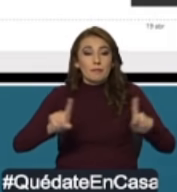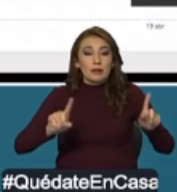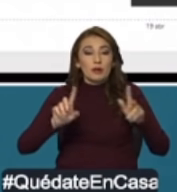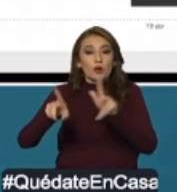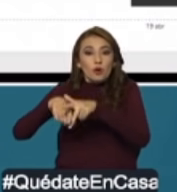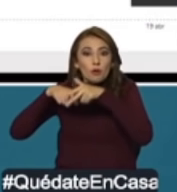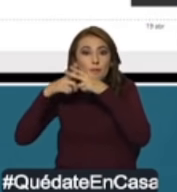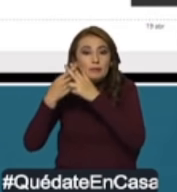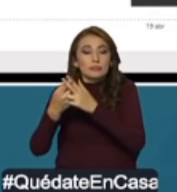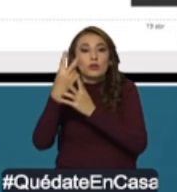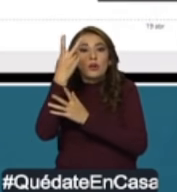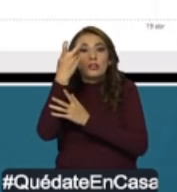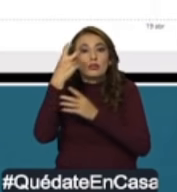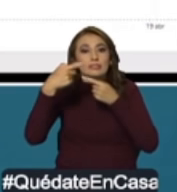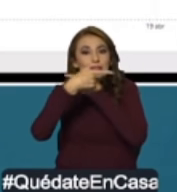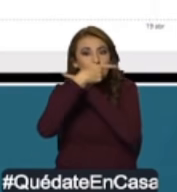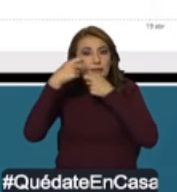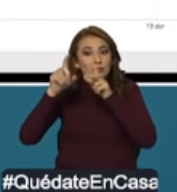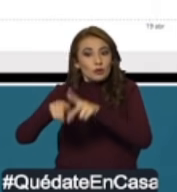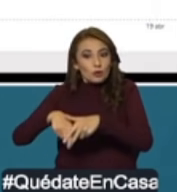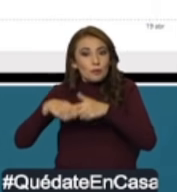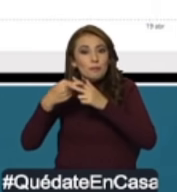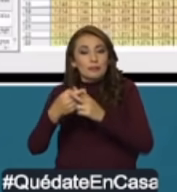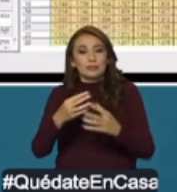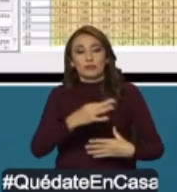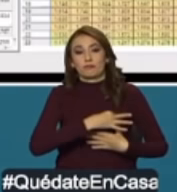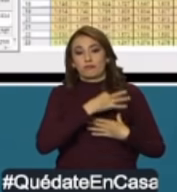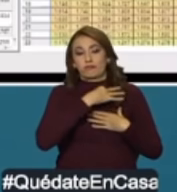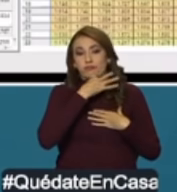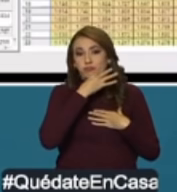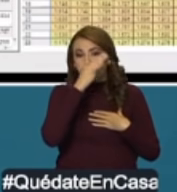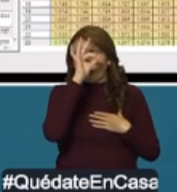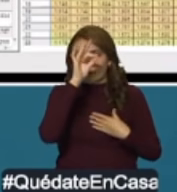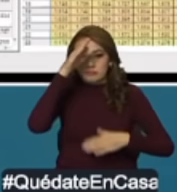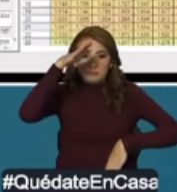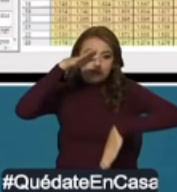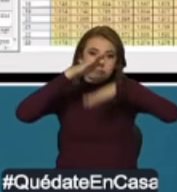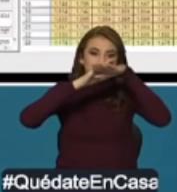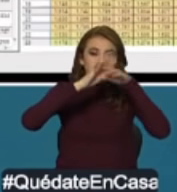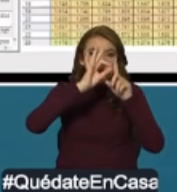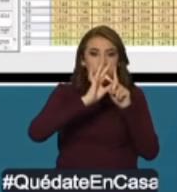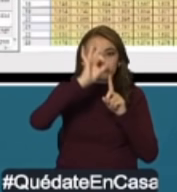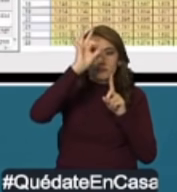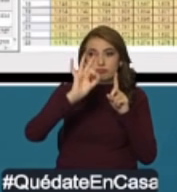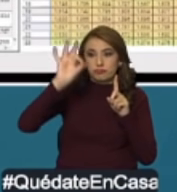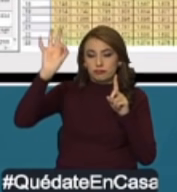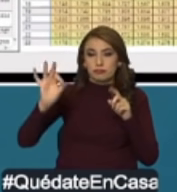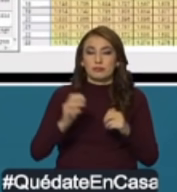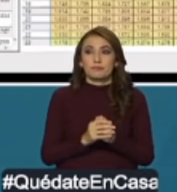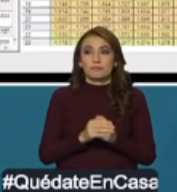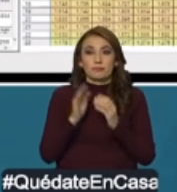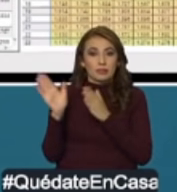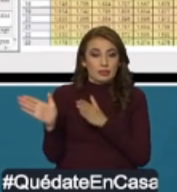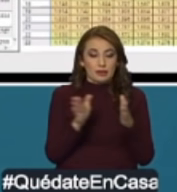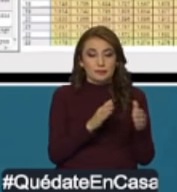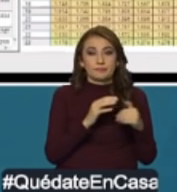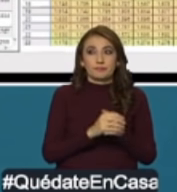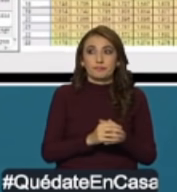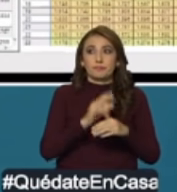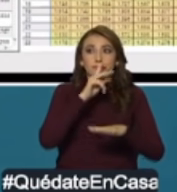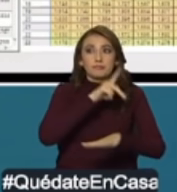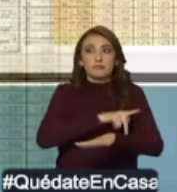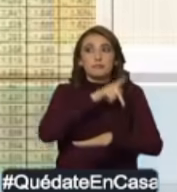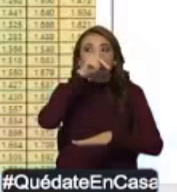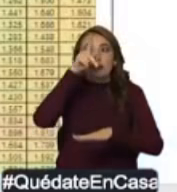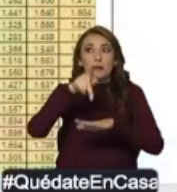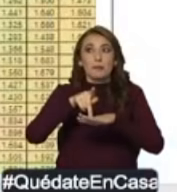emergencias nacionales. Vamos a analizar la provincia de Guayaquil, la ciudad de Guayaquil en la provincia del Guayas, solamente por el